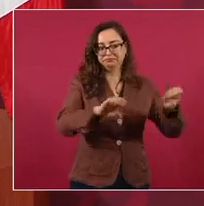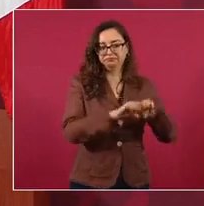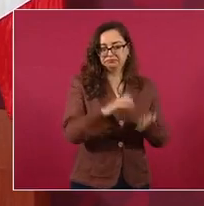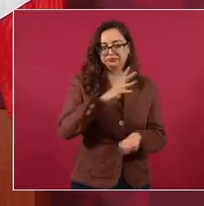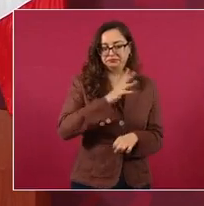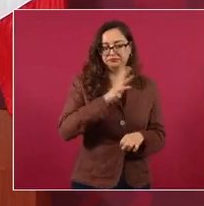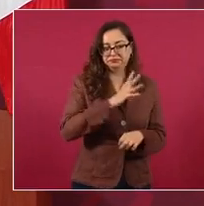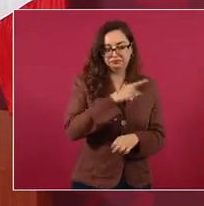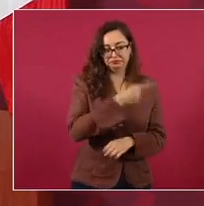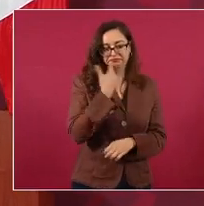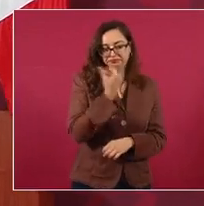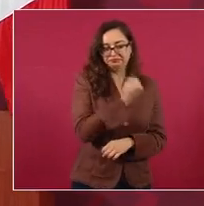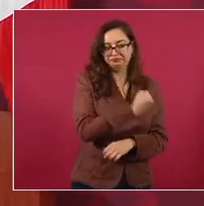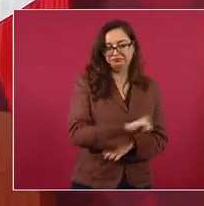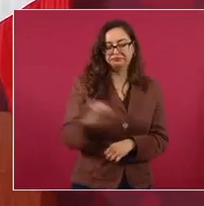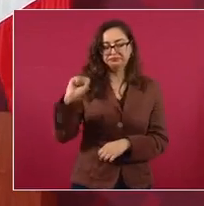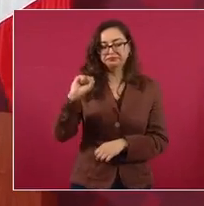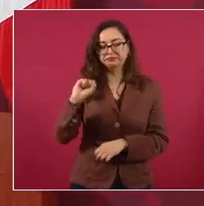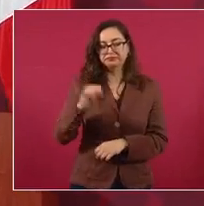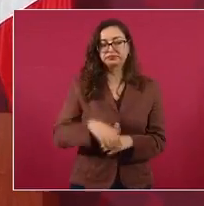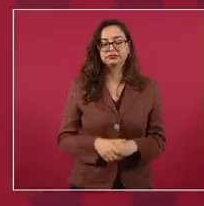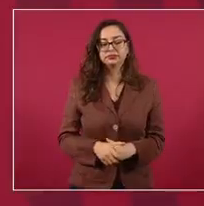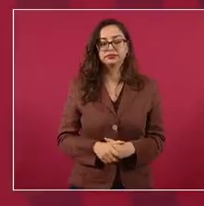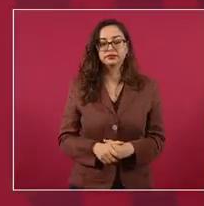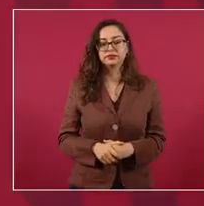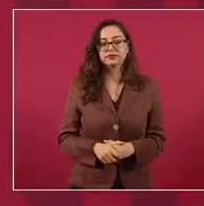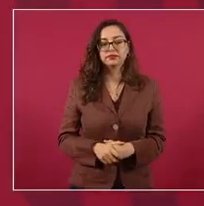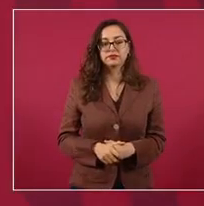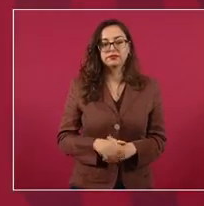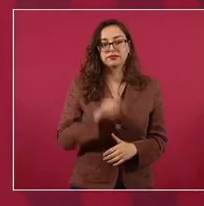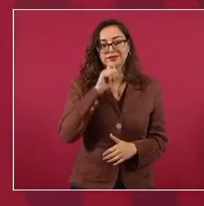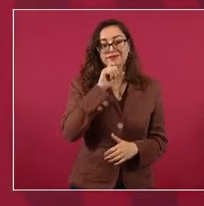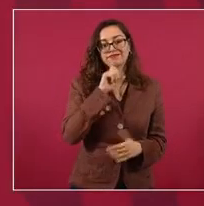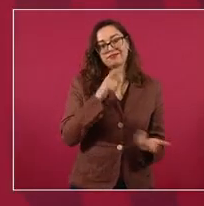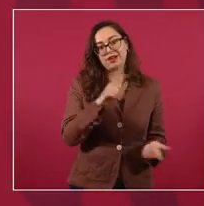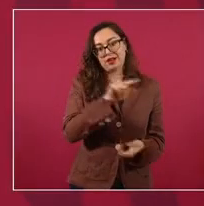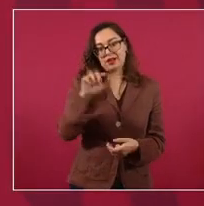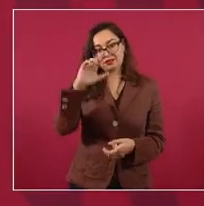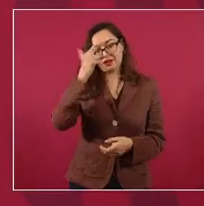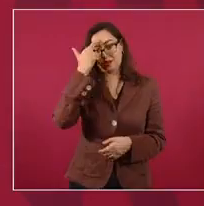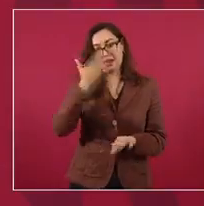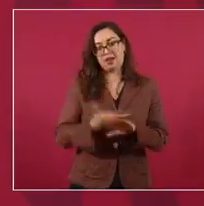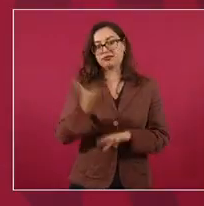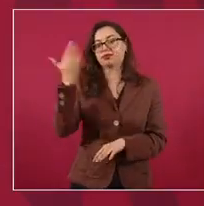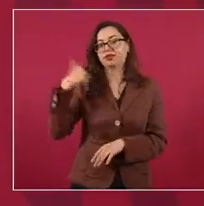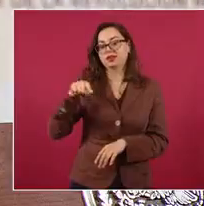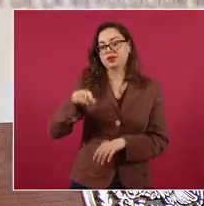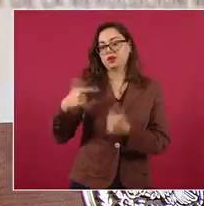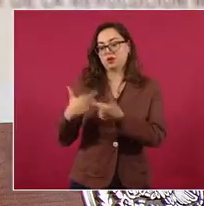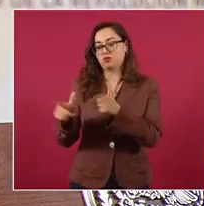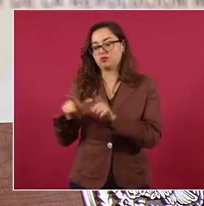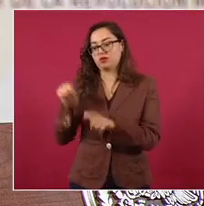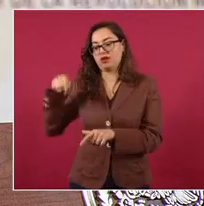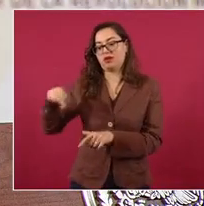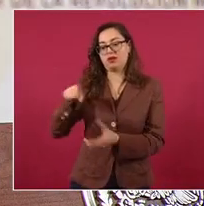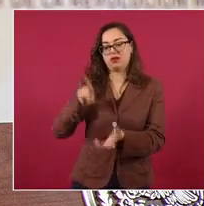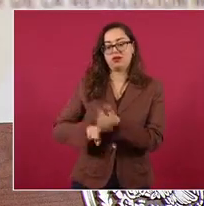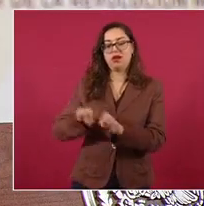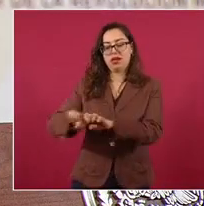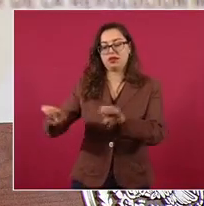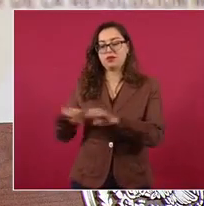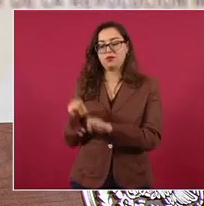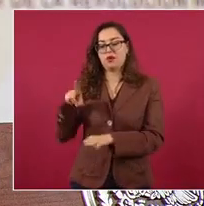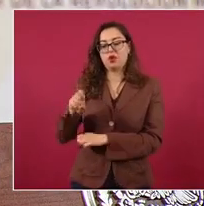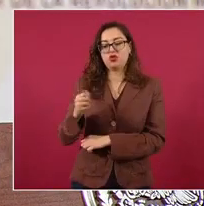Entonces, lo cierto es que yo iba al Doyer por Julio